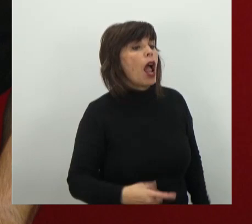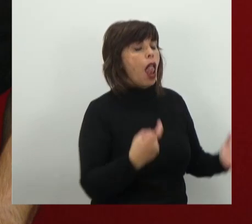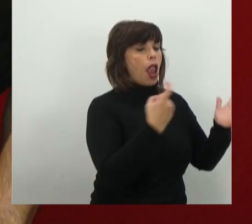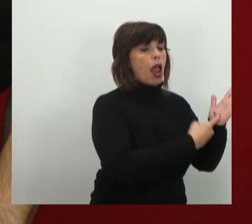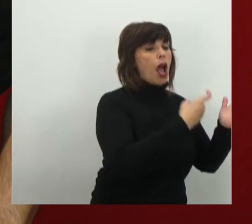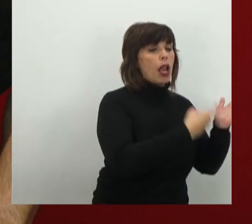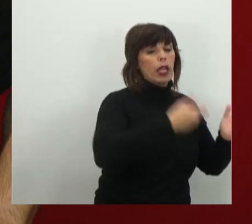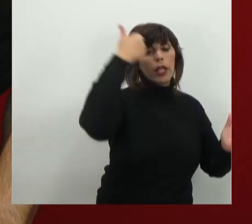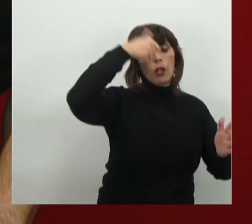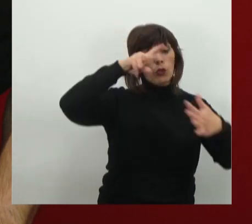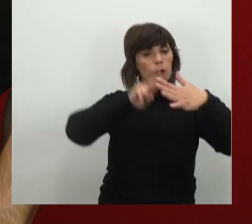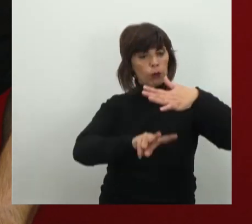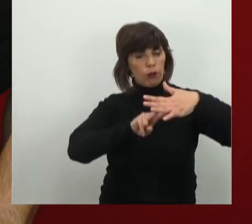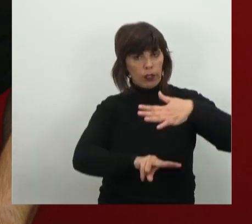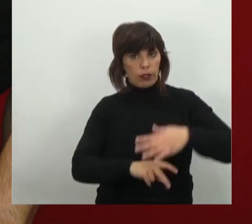Vale.